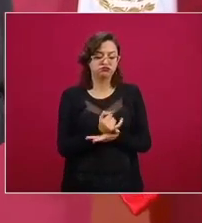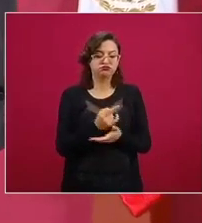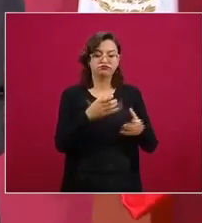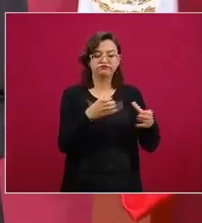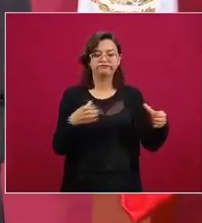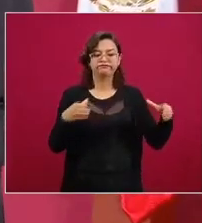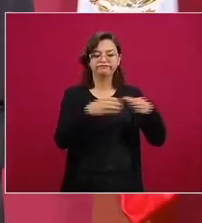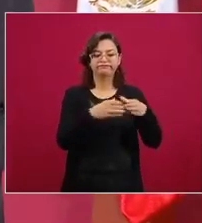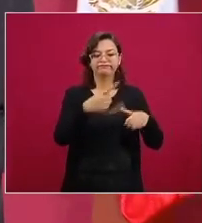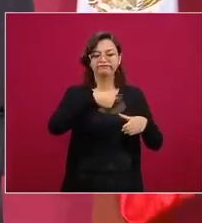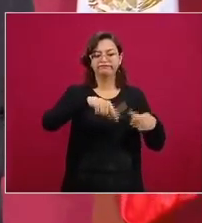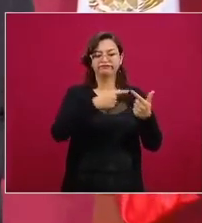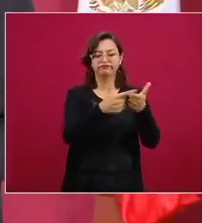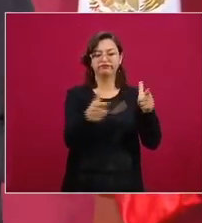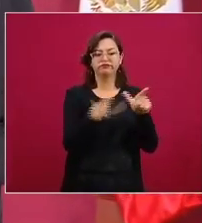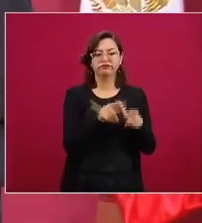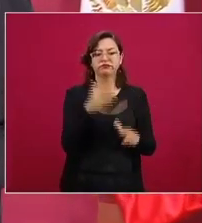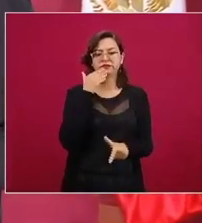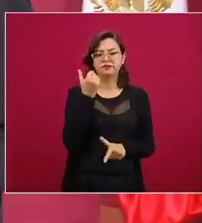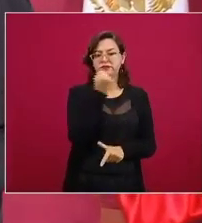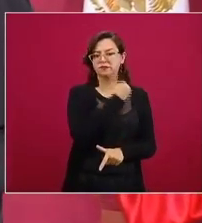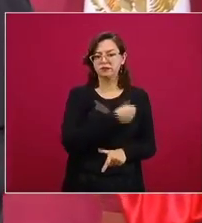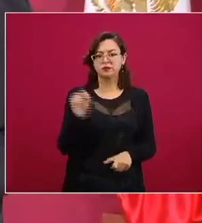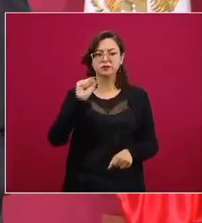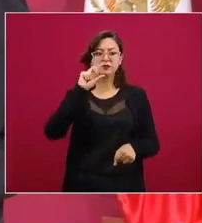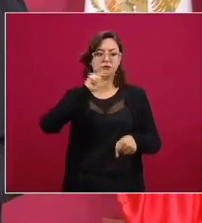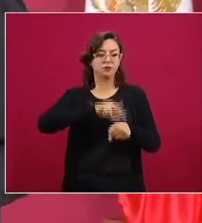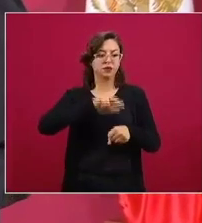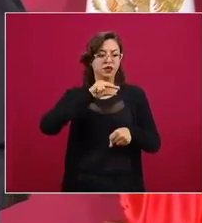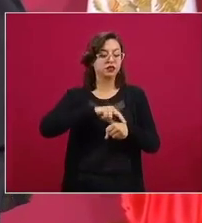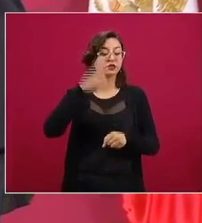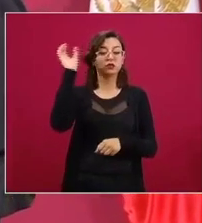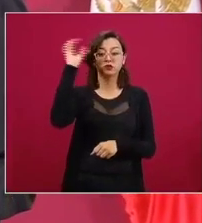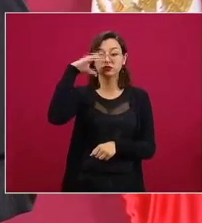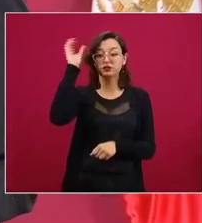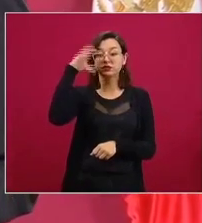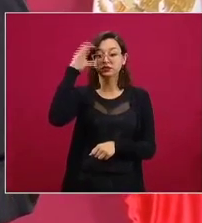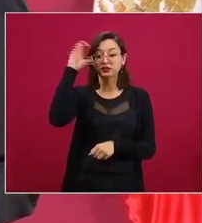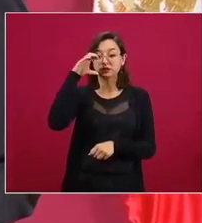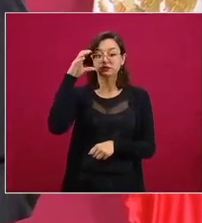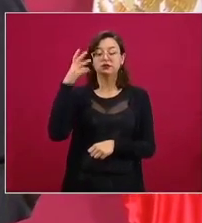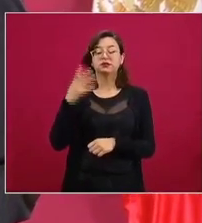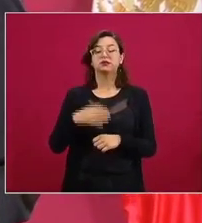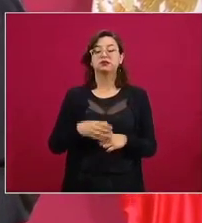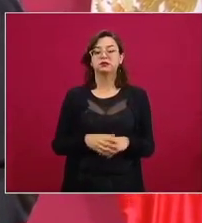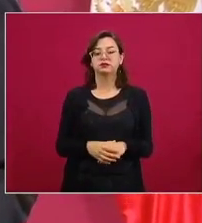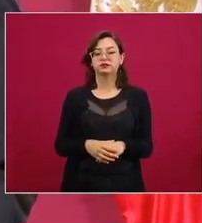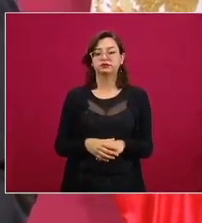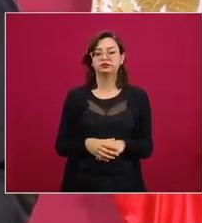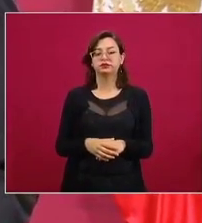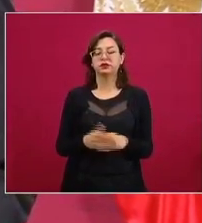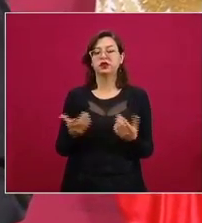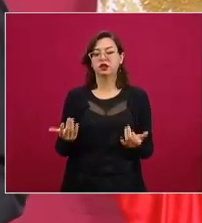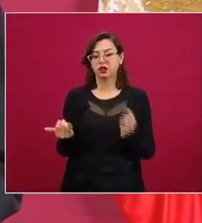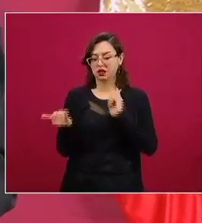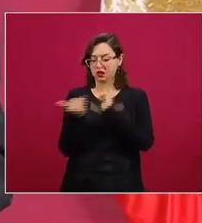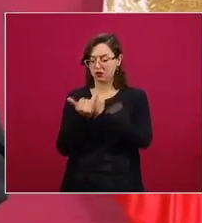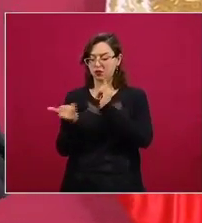especialistas, sus médicos, sus científicos, el secretario de